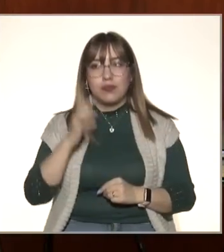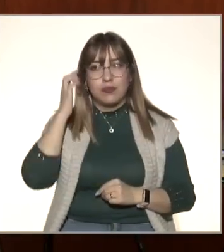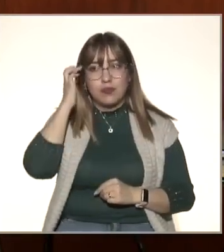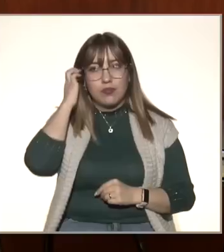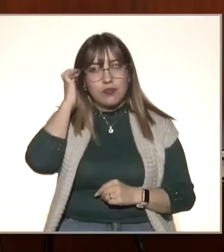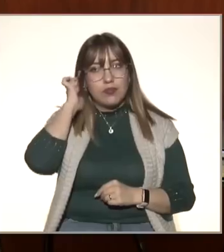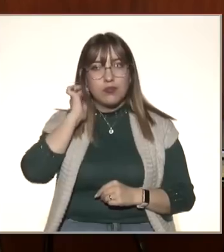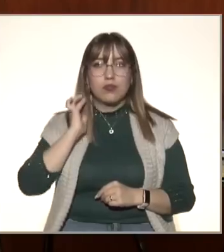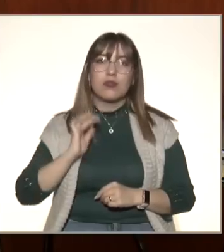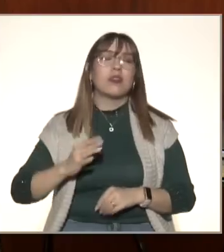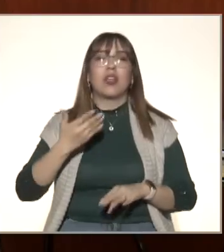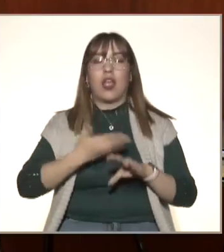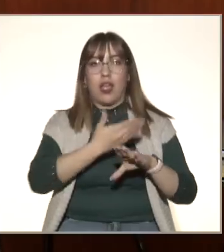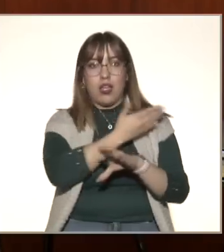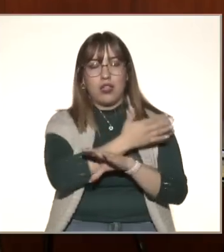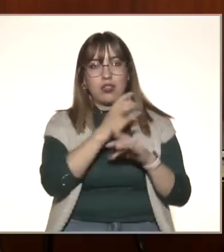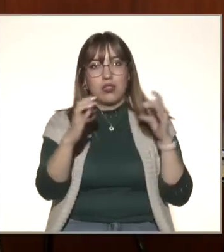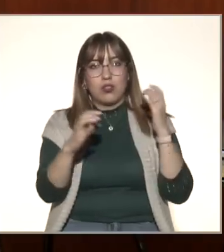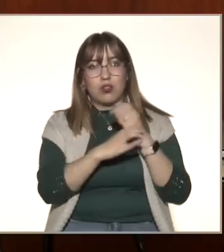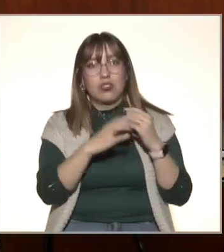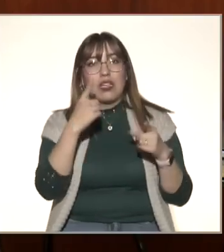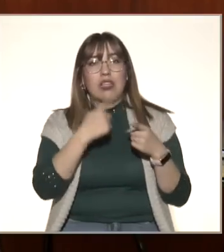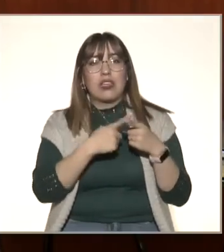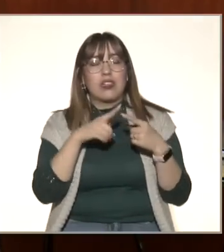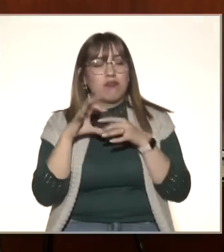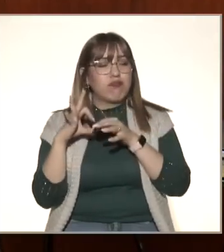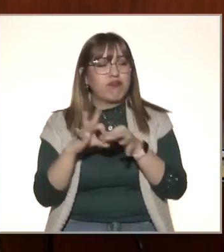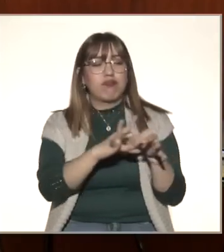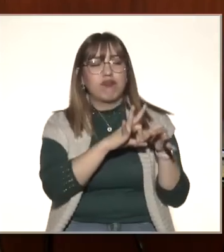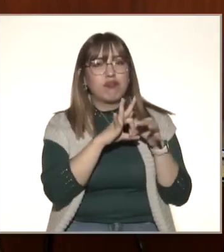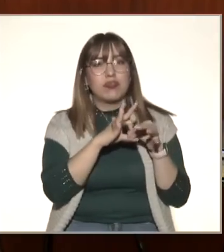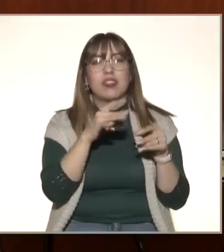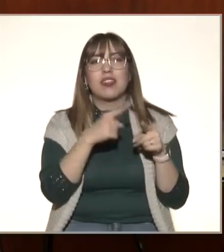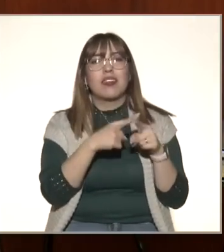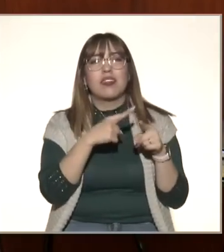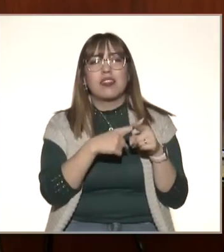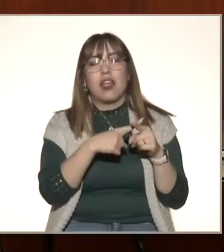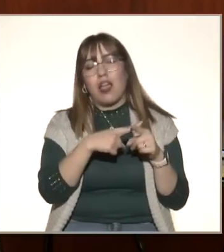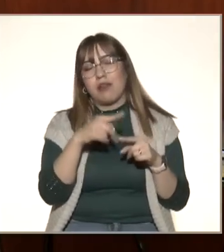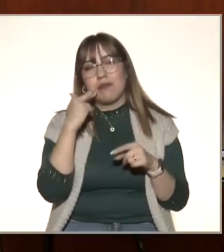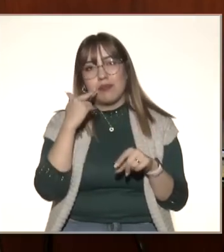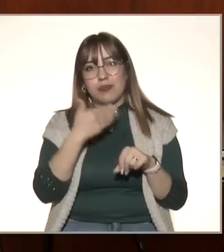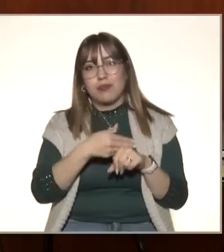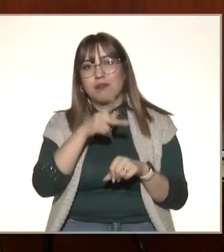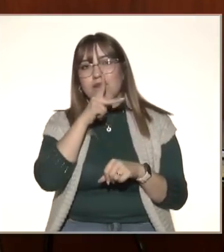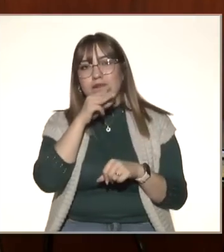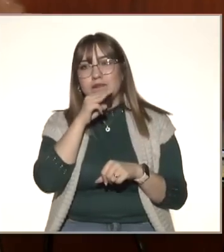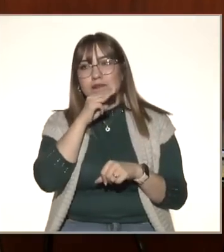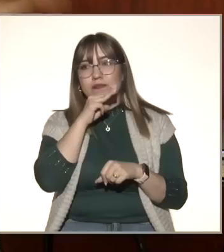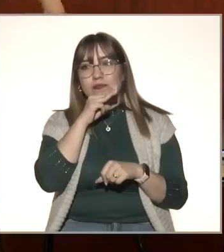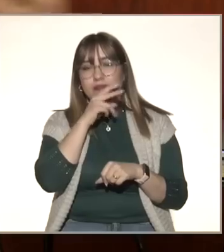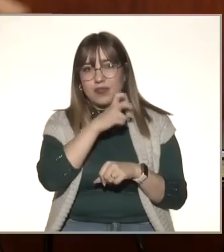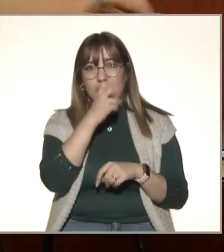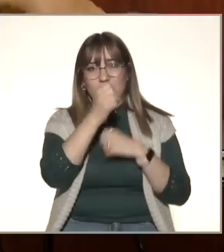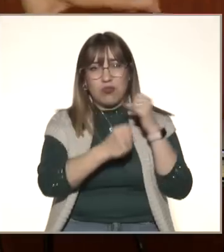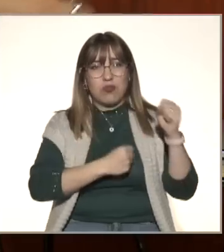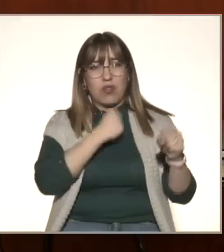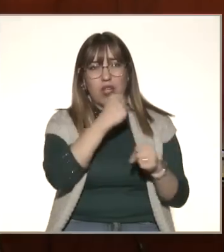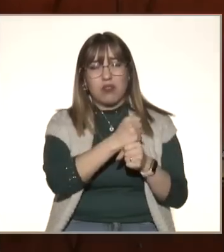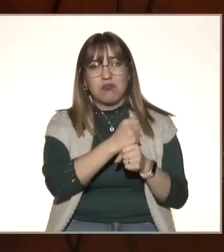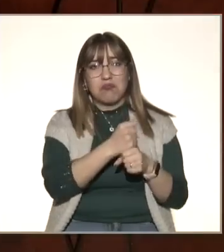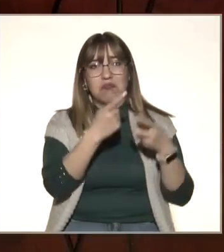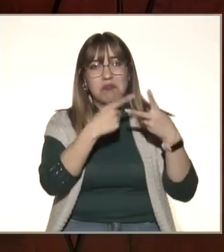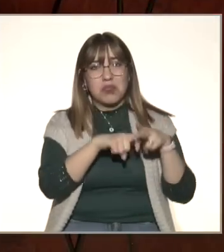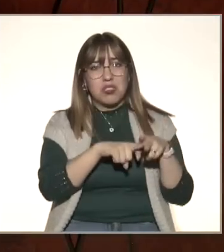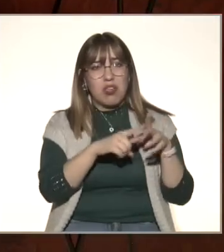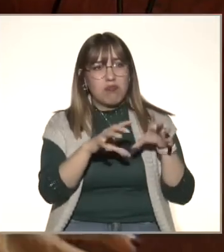hermanos eran los padres y esas memorias de esos años determinados, que no son muchos, por supuesto se segregan